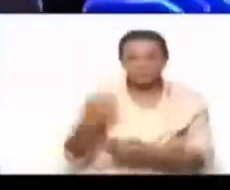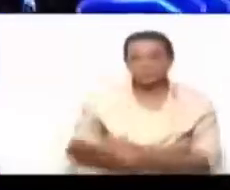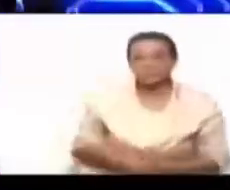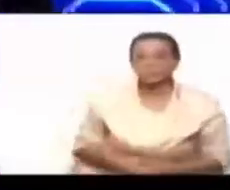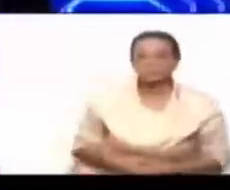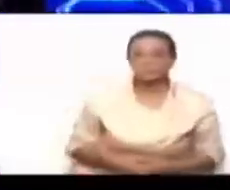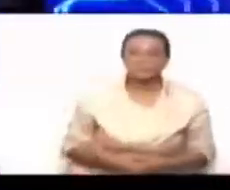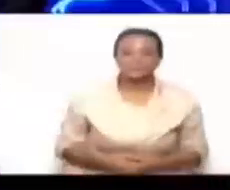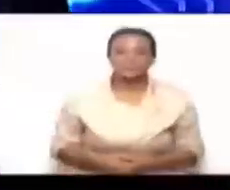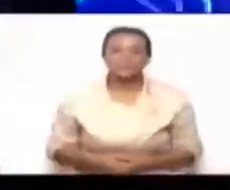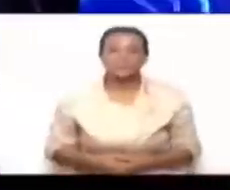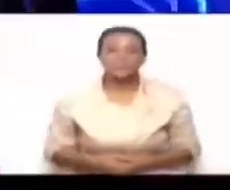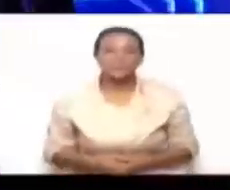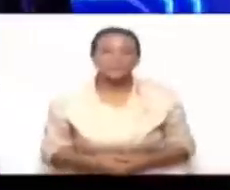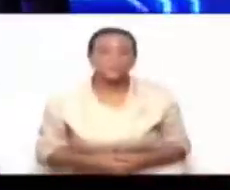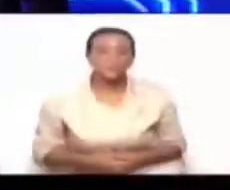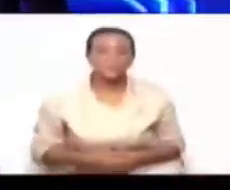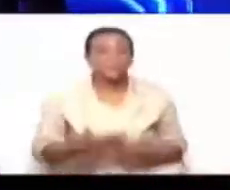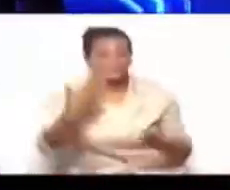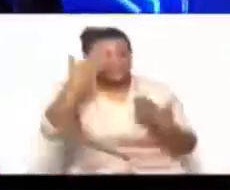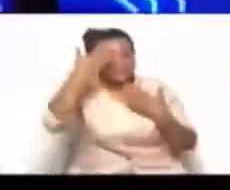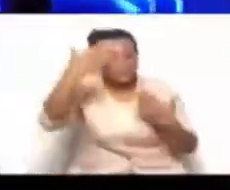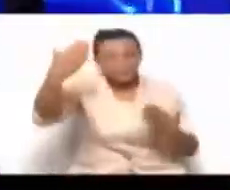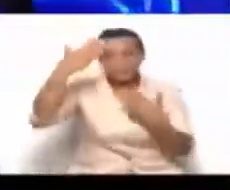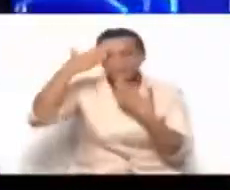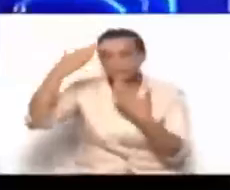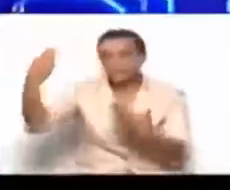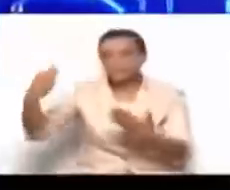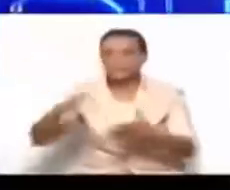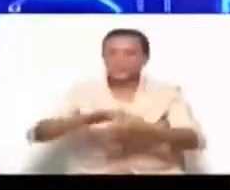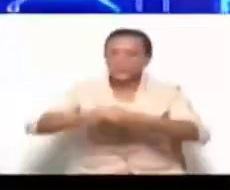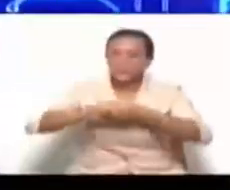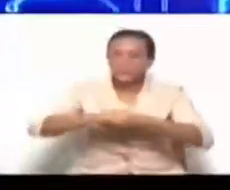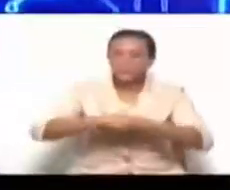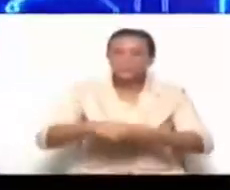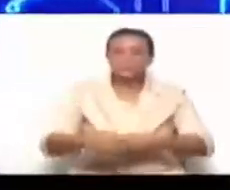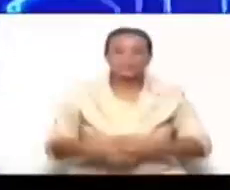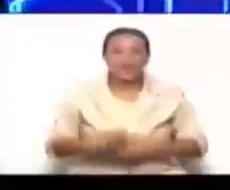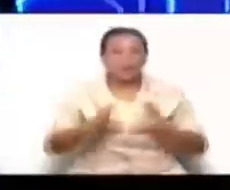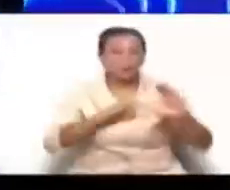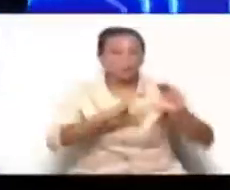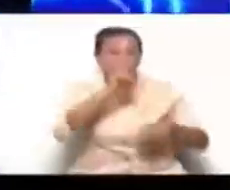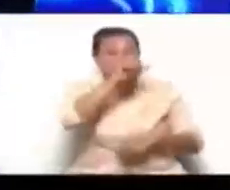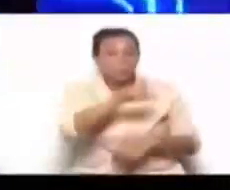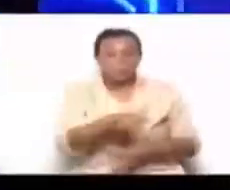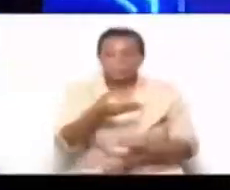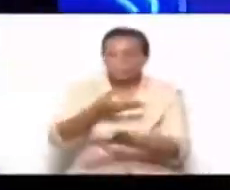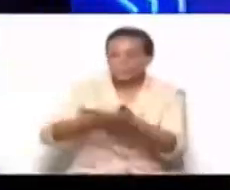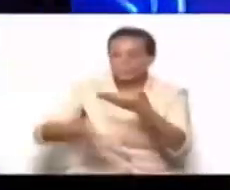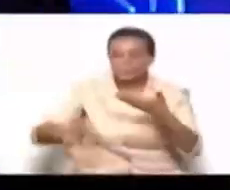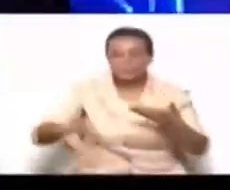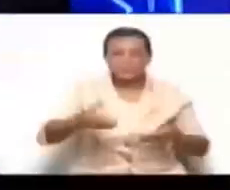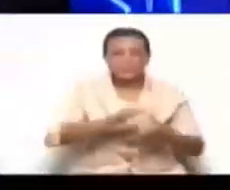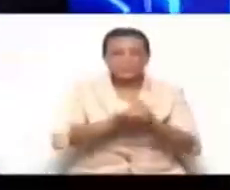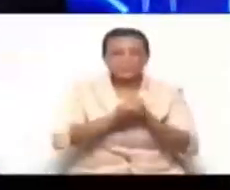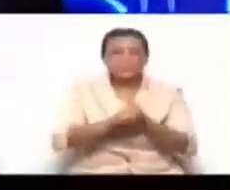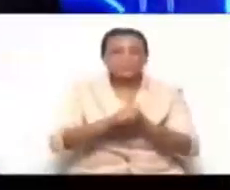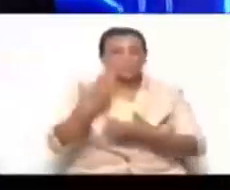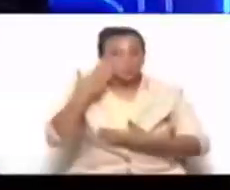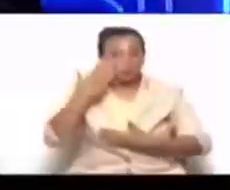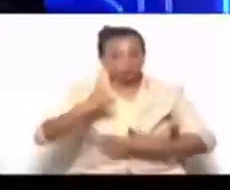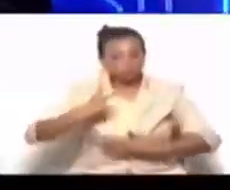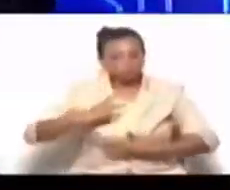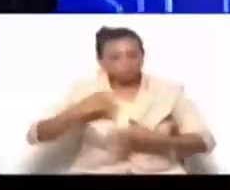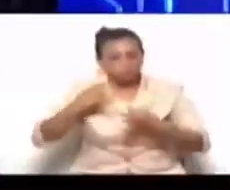¿Cómo estás, señor presidente? Bueno, aquí para que salude a comunicador. ¿Cómo estás? Mucho gusto. Muy bien, gracias. Bueno, hemos expresado, Miguel